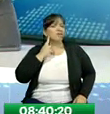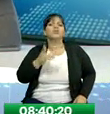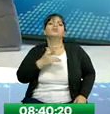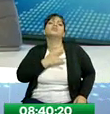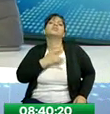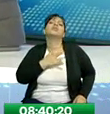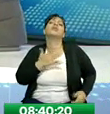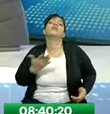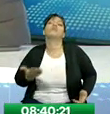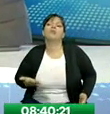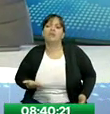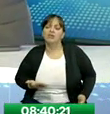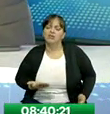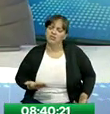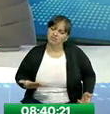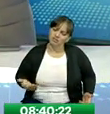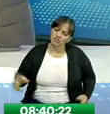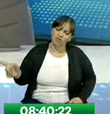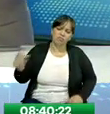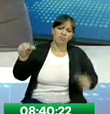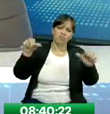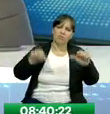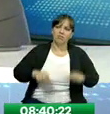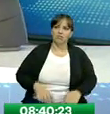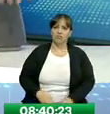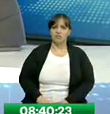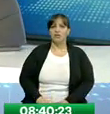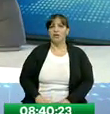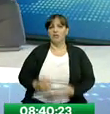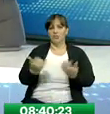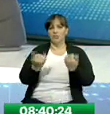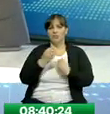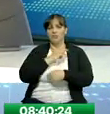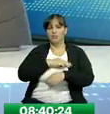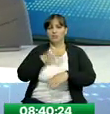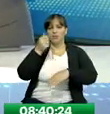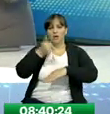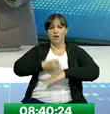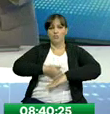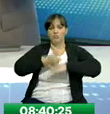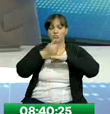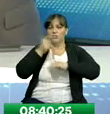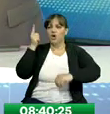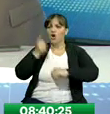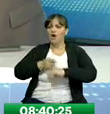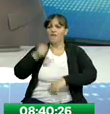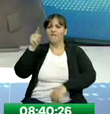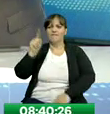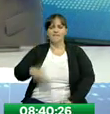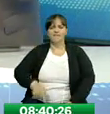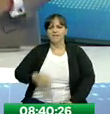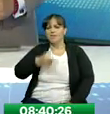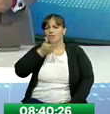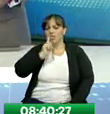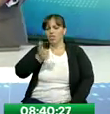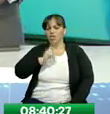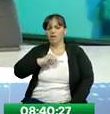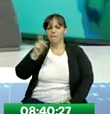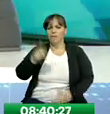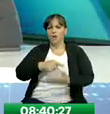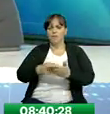clausurar y después de 23 meses cuatro meses más lo mismo y lo mismo y además preguntan el señor delegado municipal